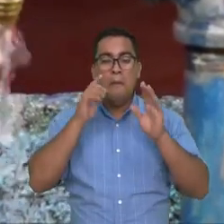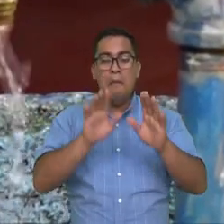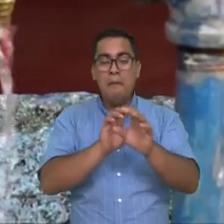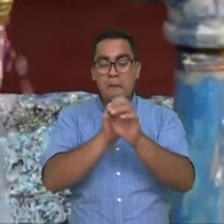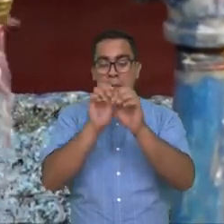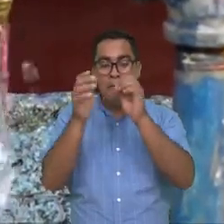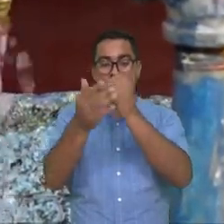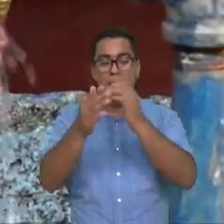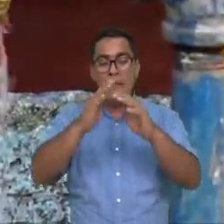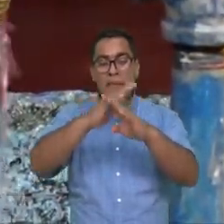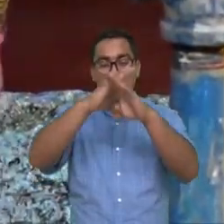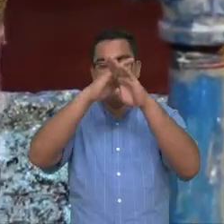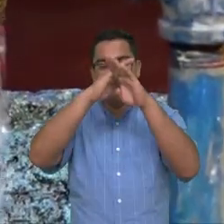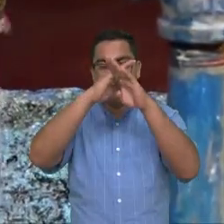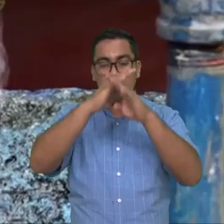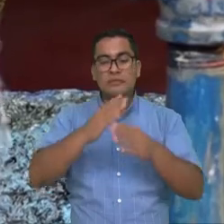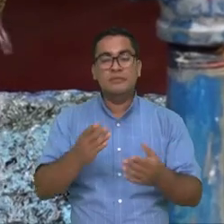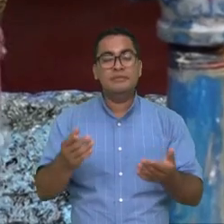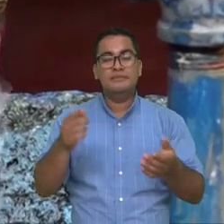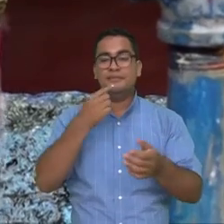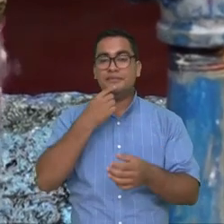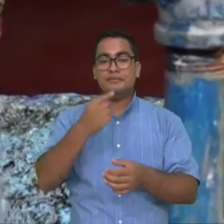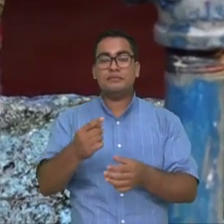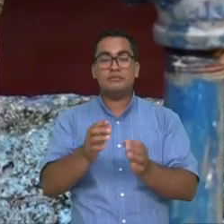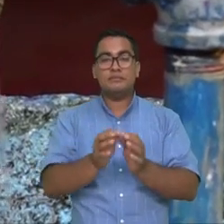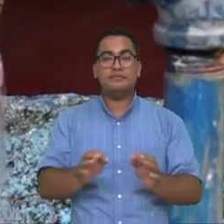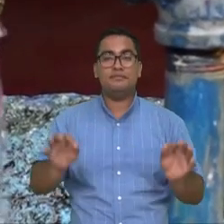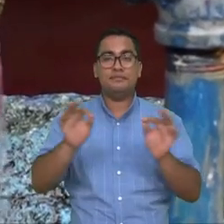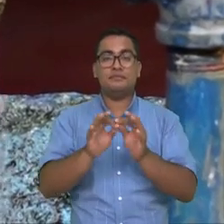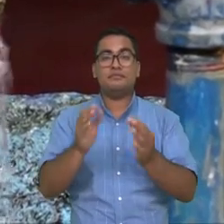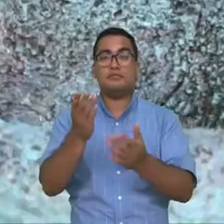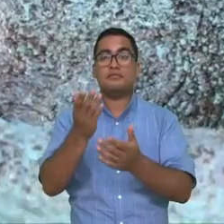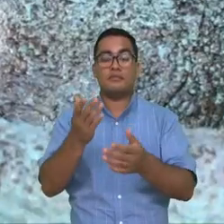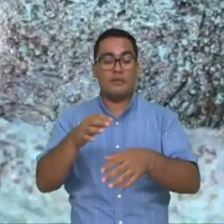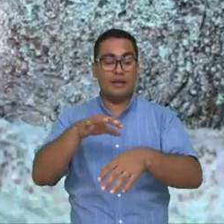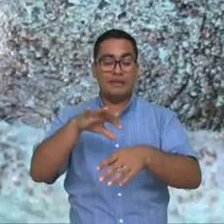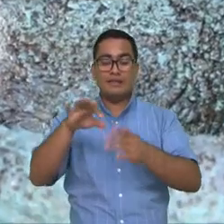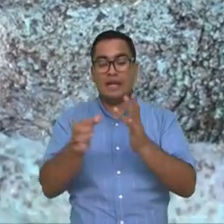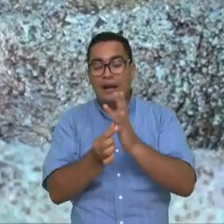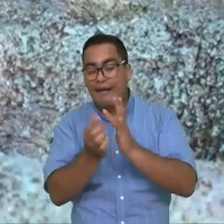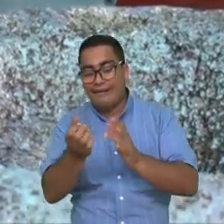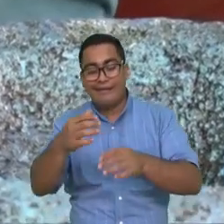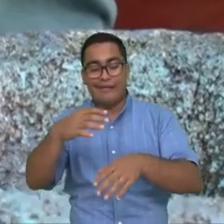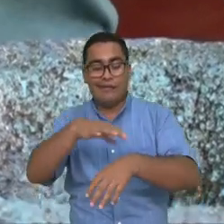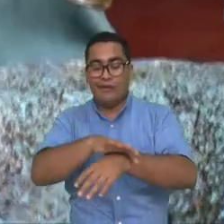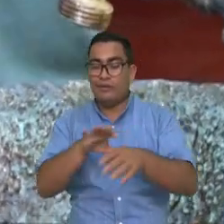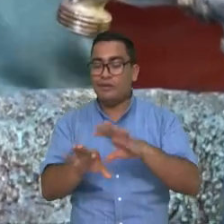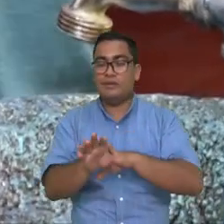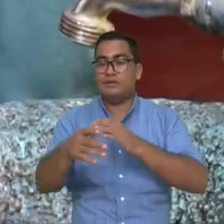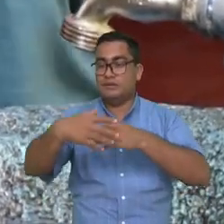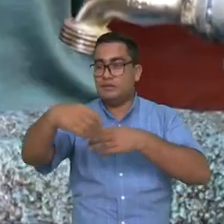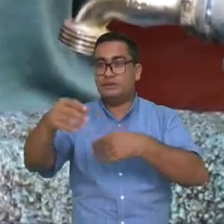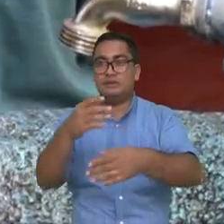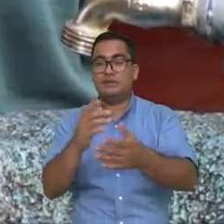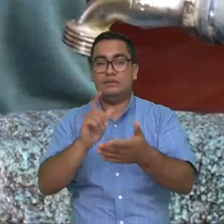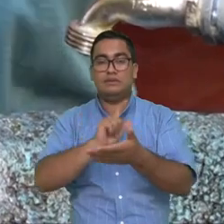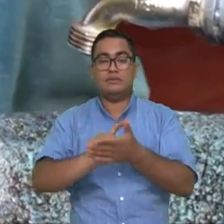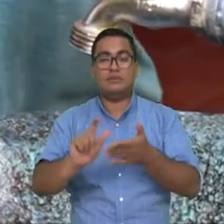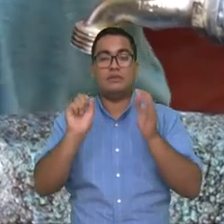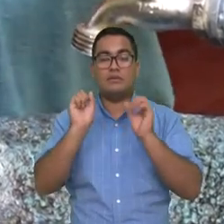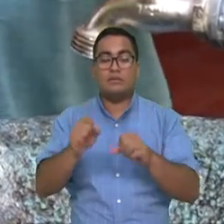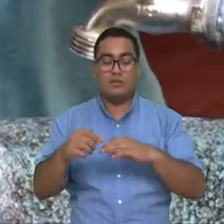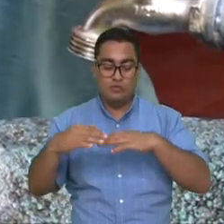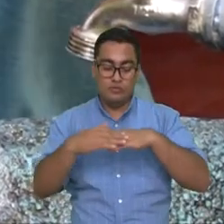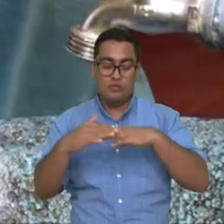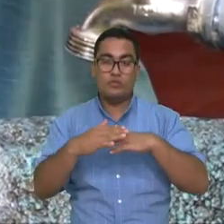virus COVID-19. Primeramente, hay que liberarnos las manos de prendas, porque en las prendas puede guardar